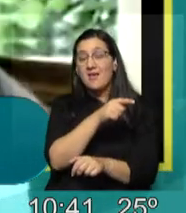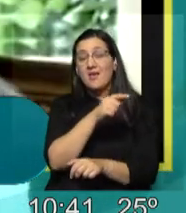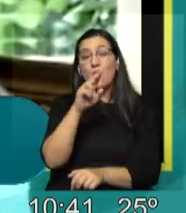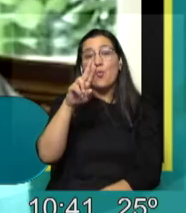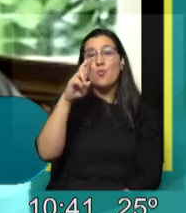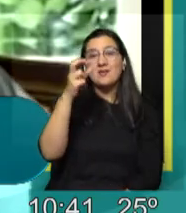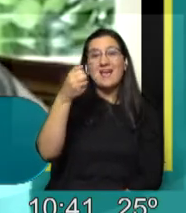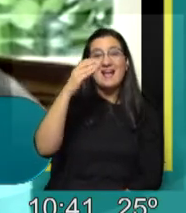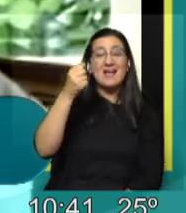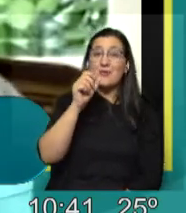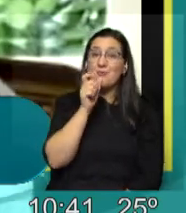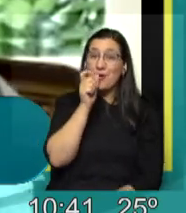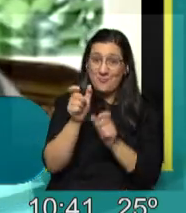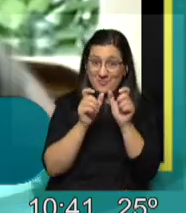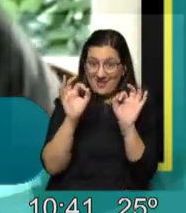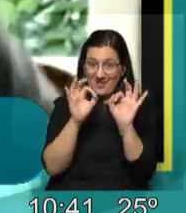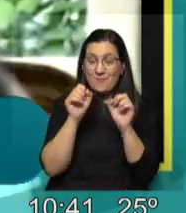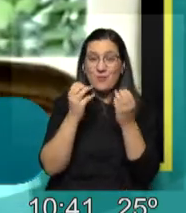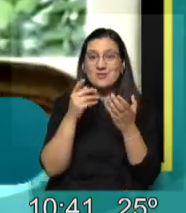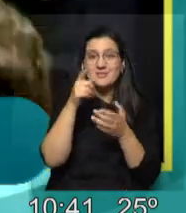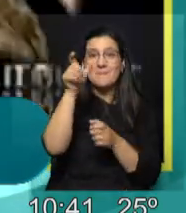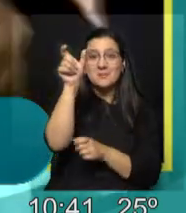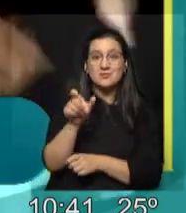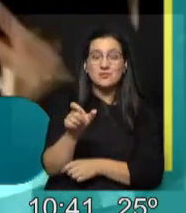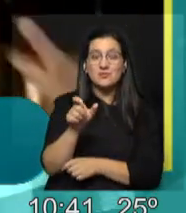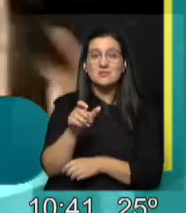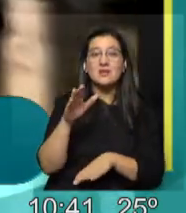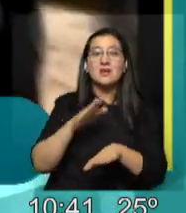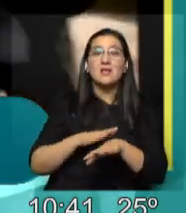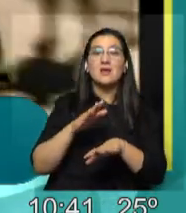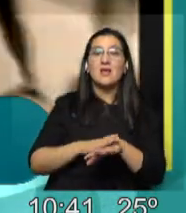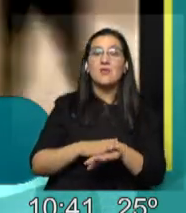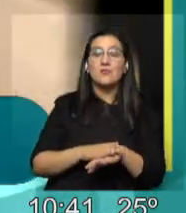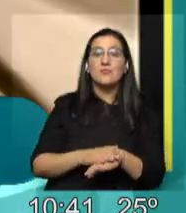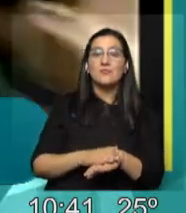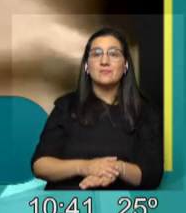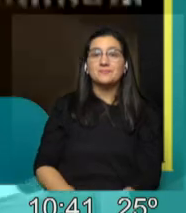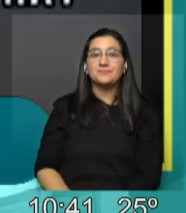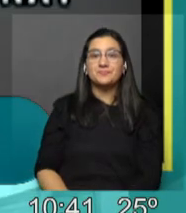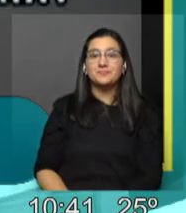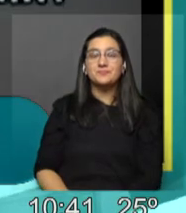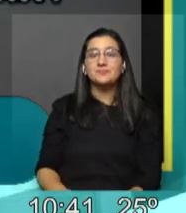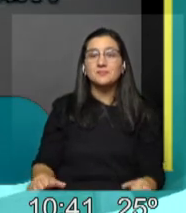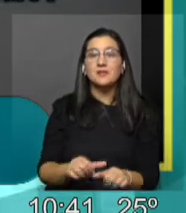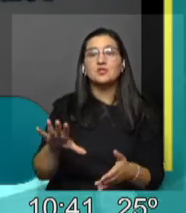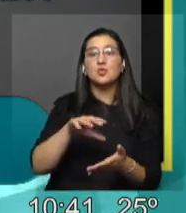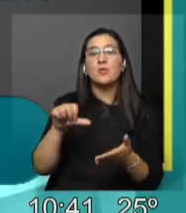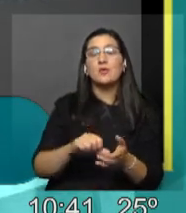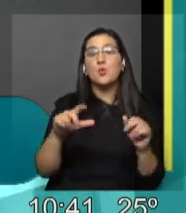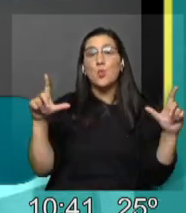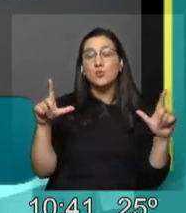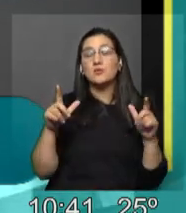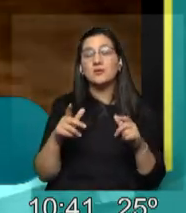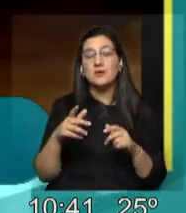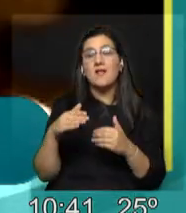mucho por qué teníamos que ver. Bueno, esta gente son los que han hecho El Encargado, hicieron Nada, hicieron Ciudadano Ilustre,